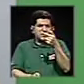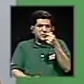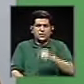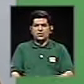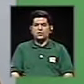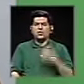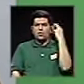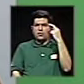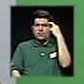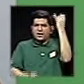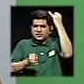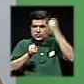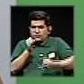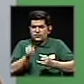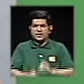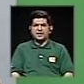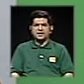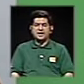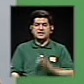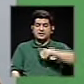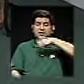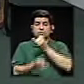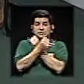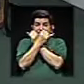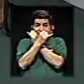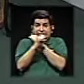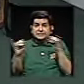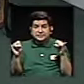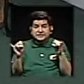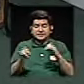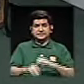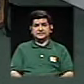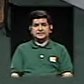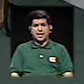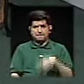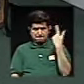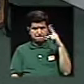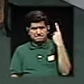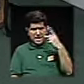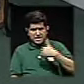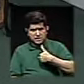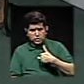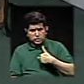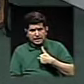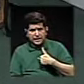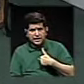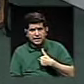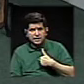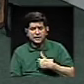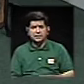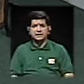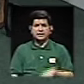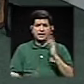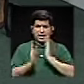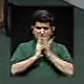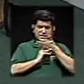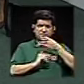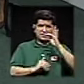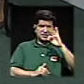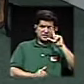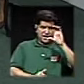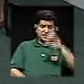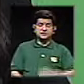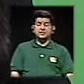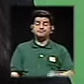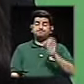una reflexión final de nuestra soberanía estamos poniendo en riesgo nuestra soberanía con con el tlc